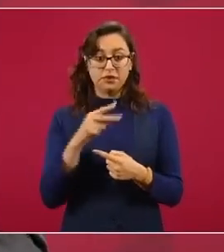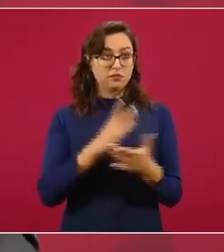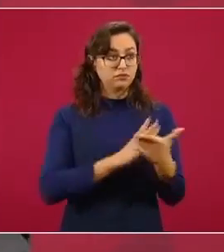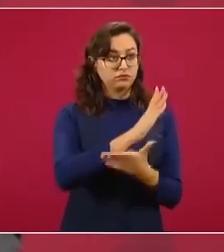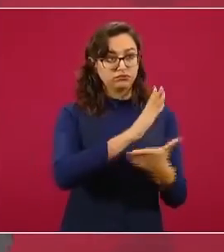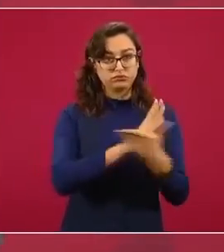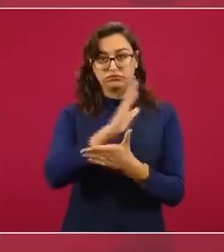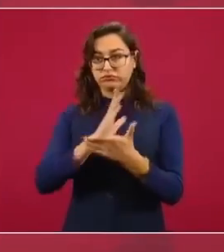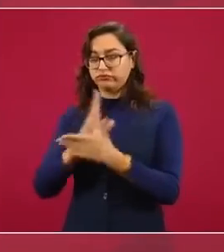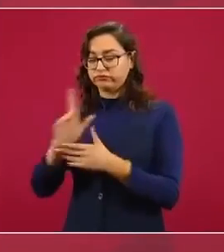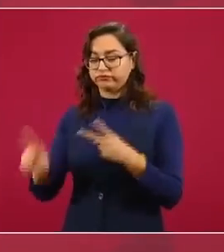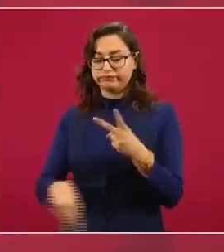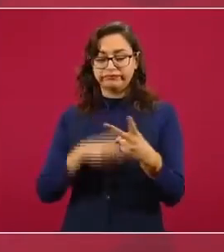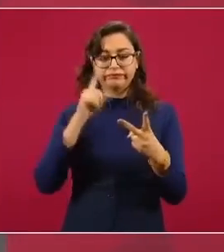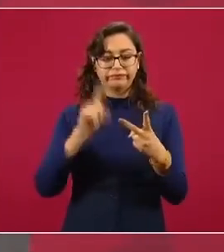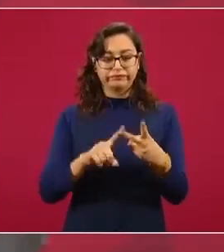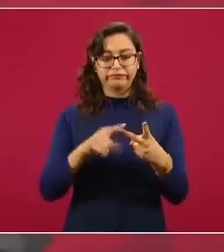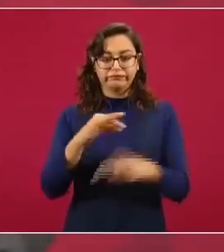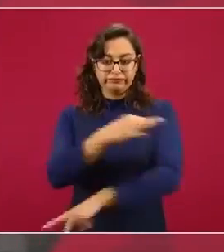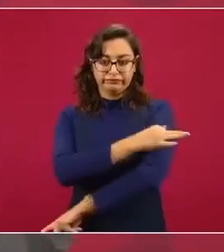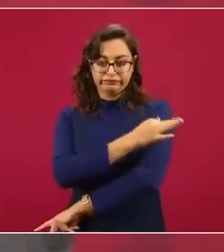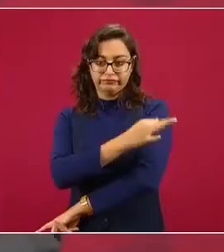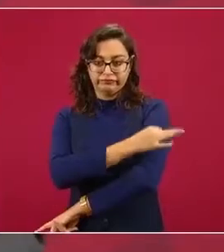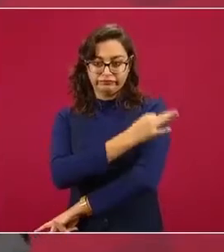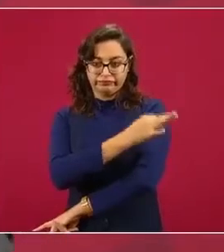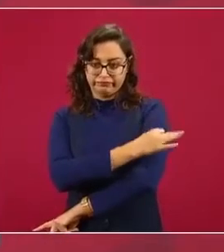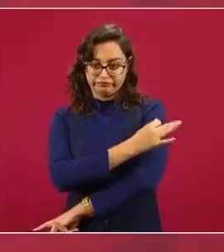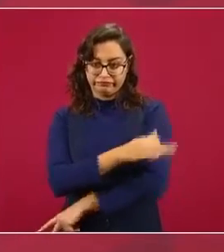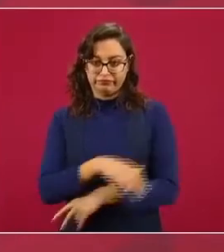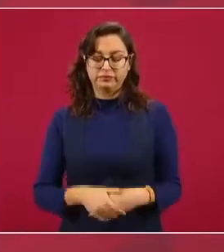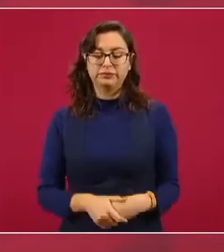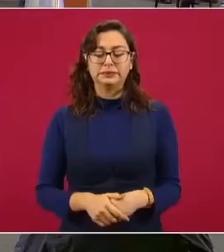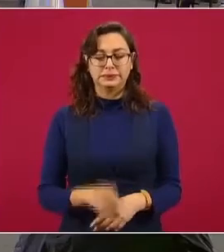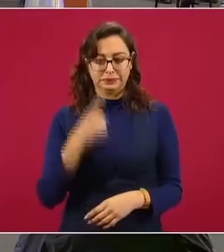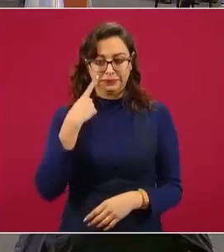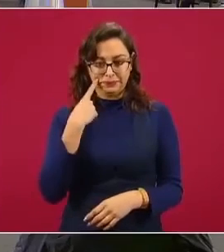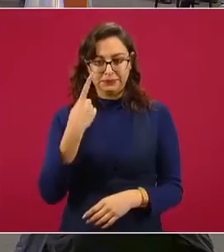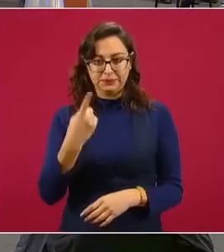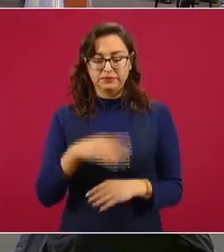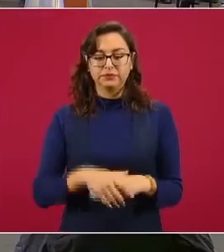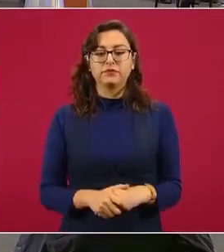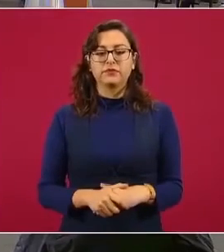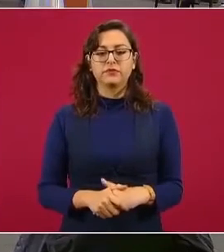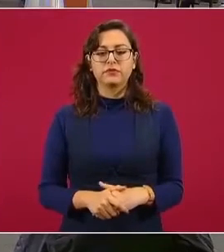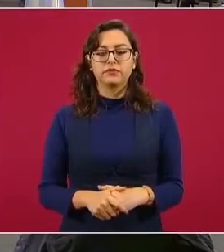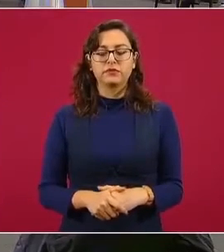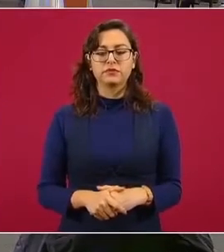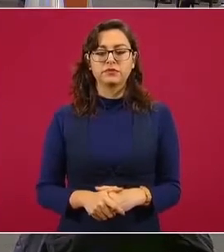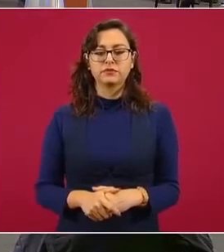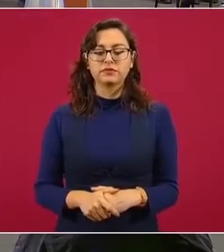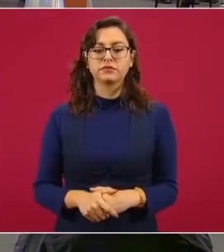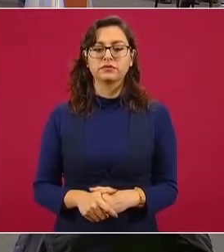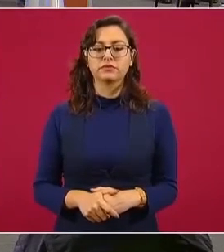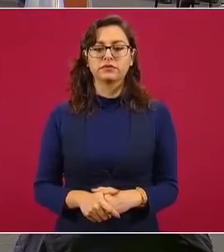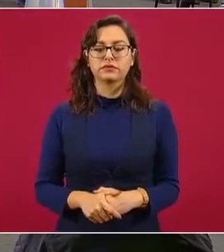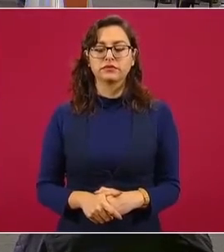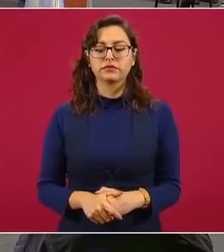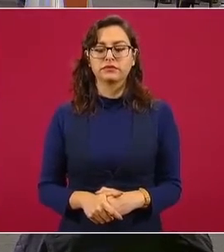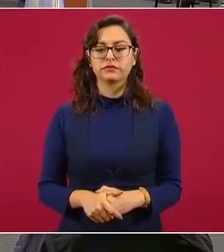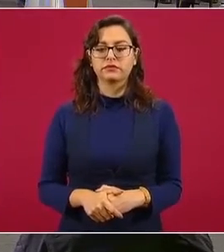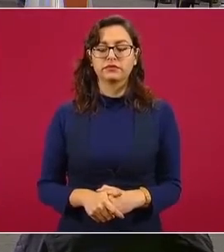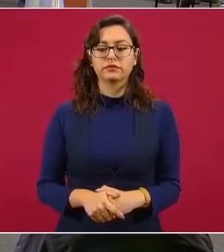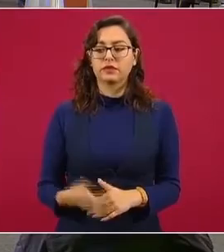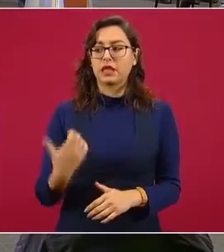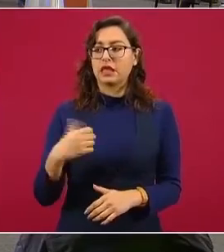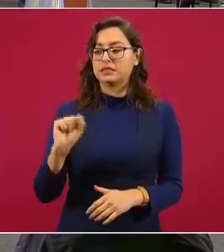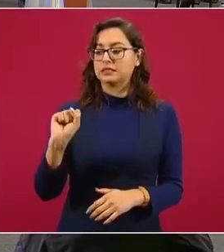vacunas. Sobre lo primero, la siguiente, por favor. Como ustedes saben, participó el señor presidente de la República